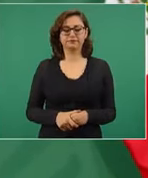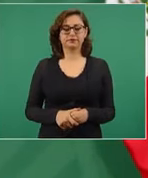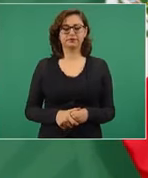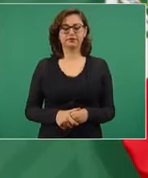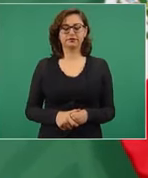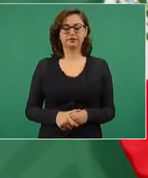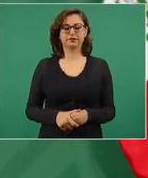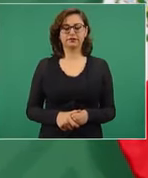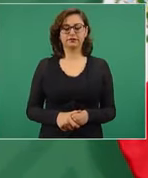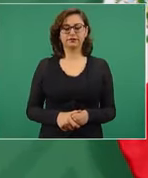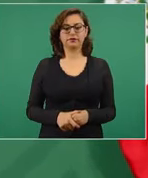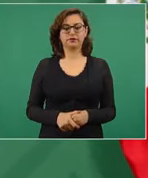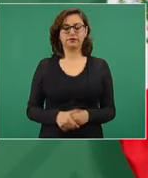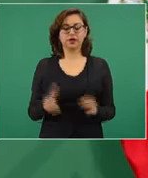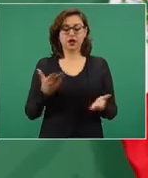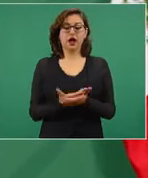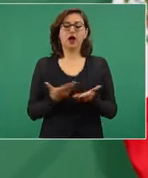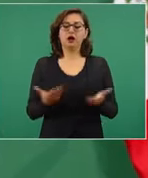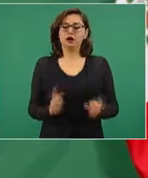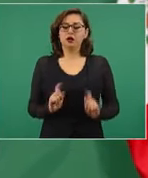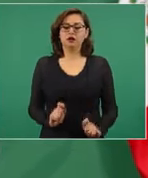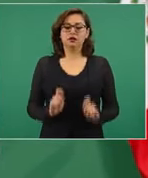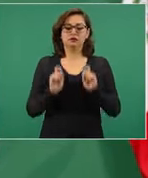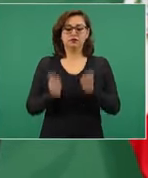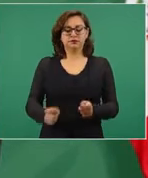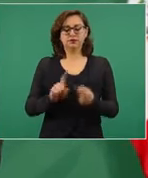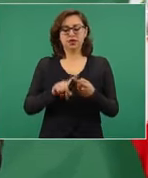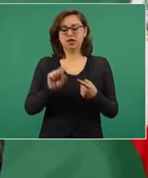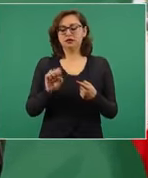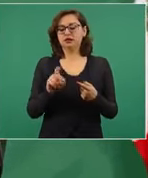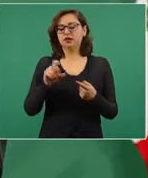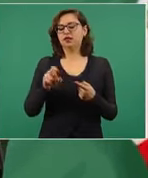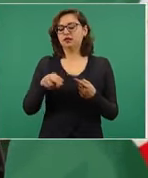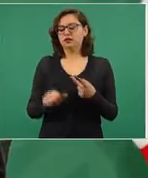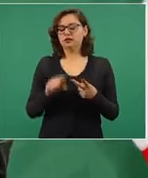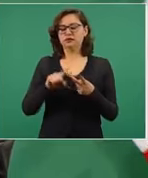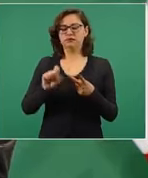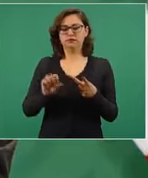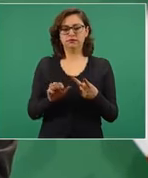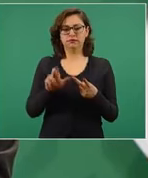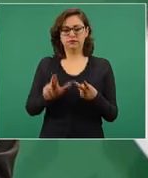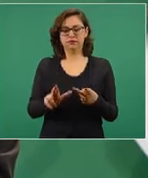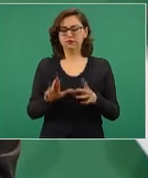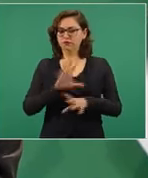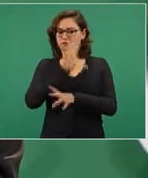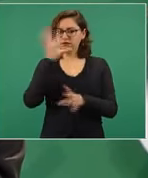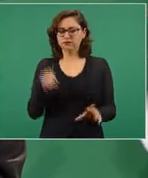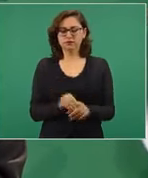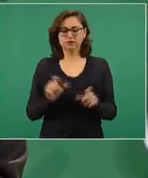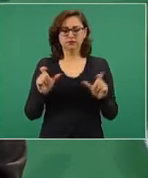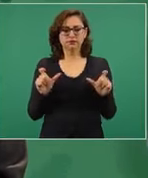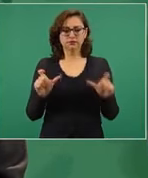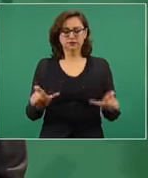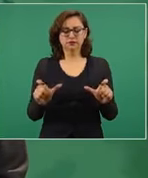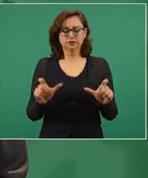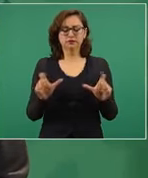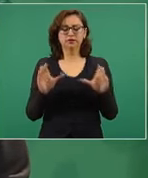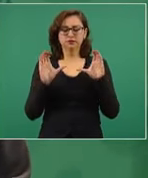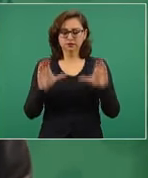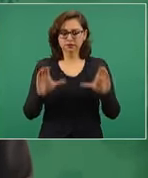Ahora, por eso, es la Secretaría de Defensa y Marina la encargada del control de las aduanas y vamos a